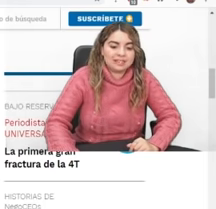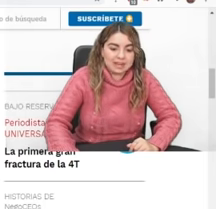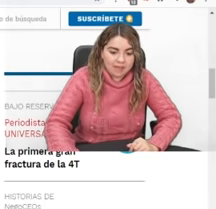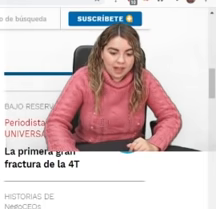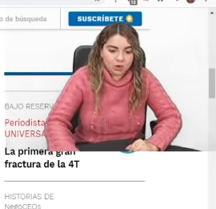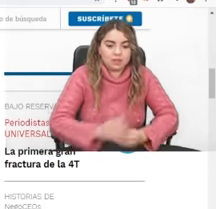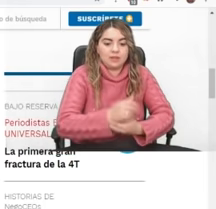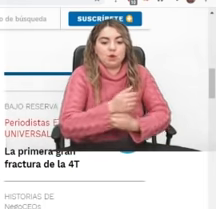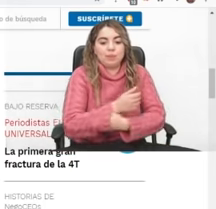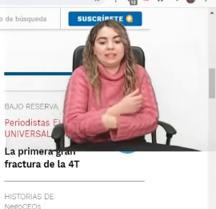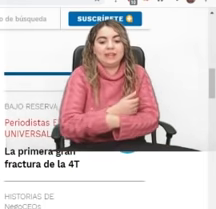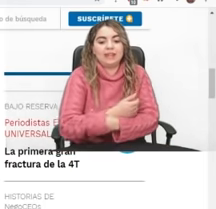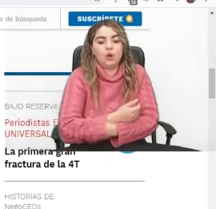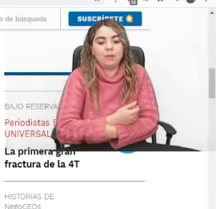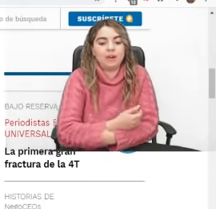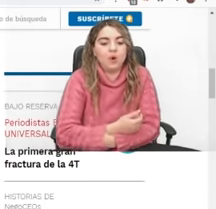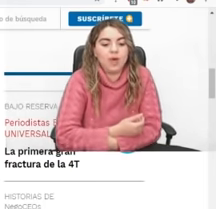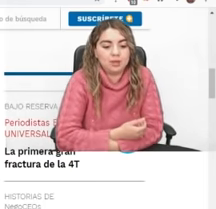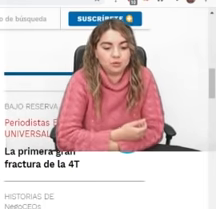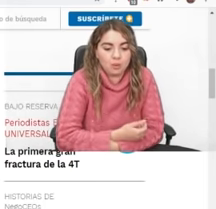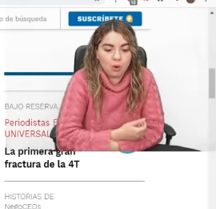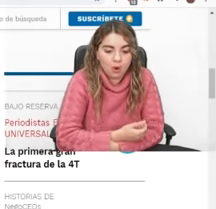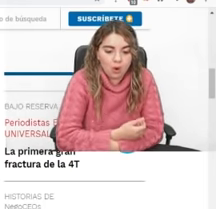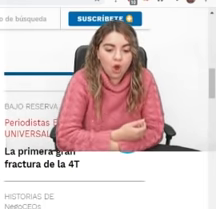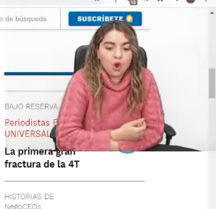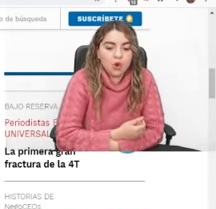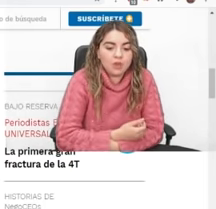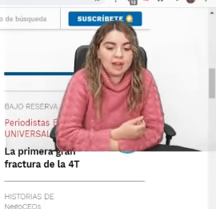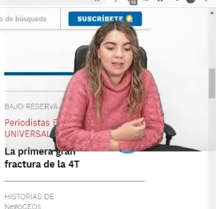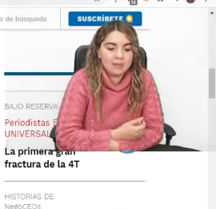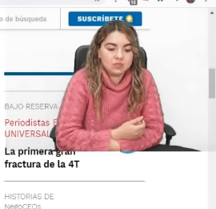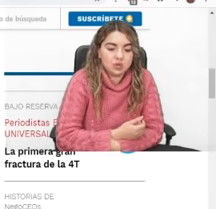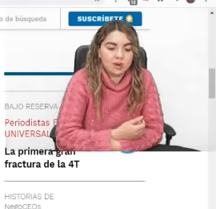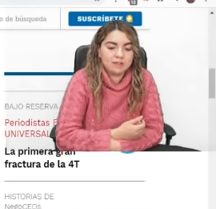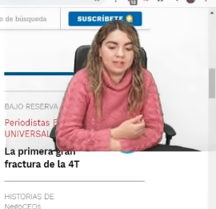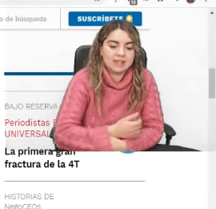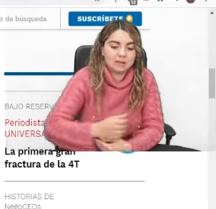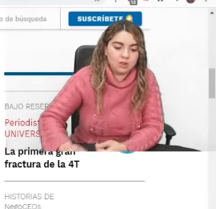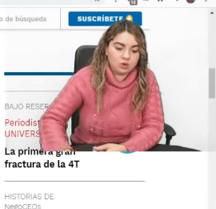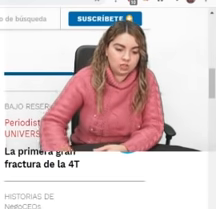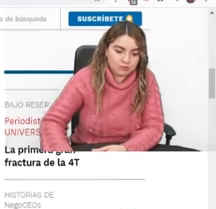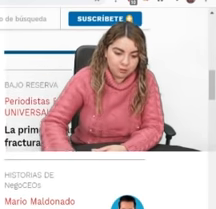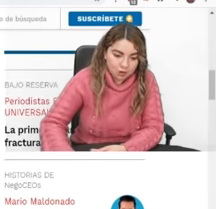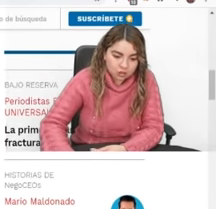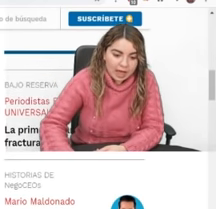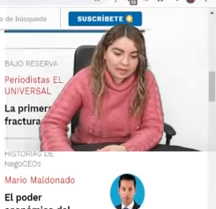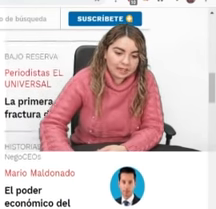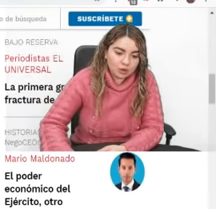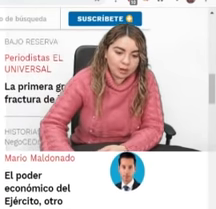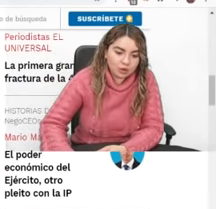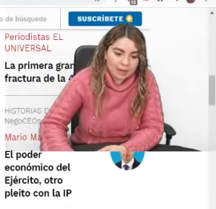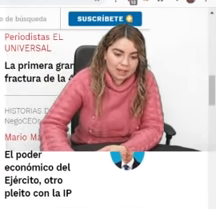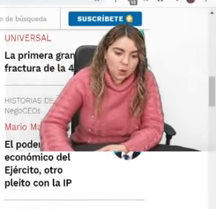como reservada la nota diplomática que el gobierno envió a su homólogo luego de la detención de Salvador Cienfuegos.